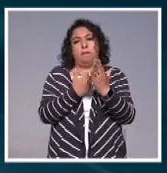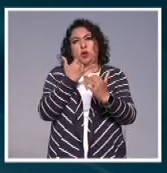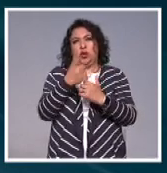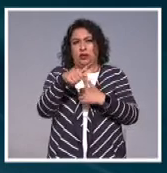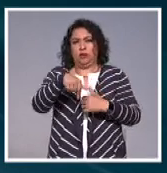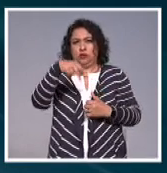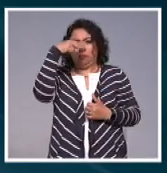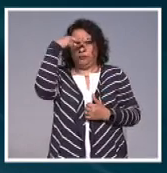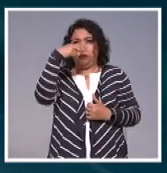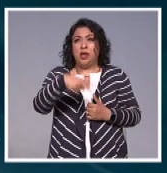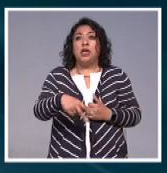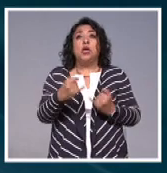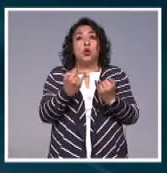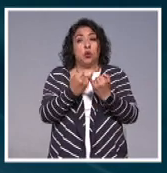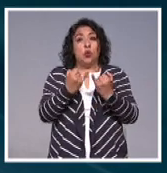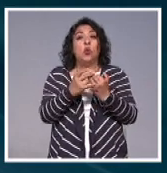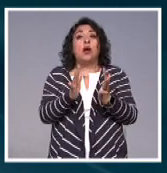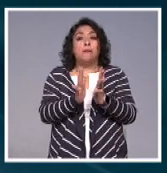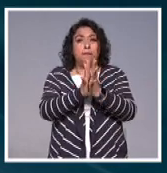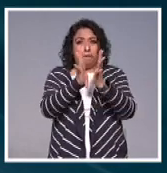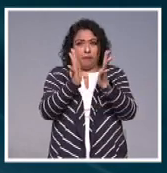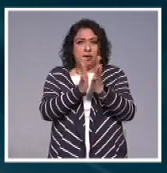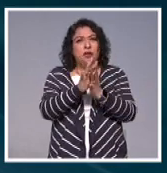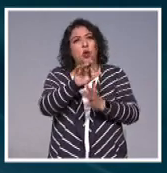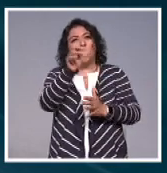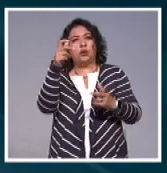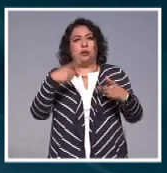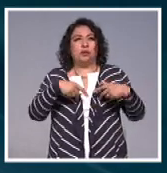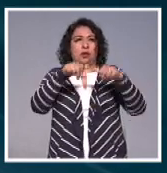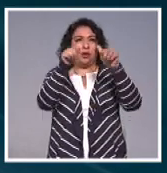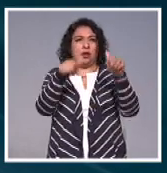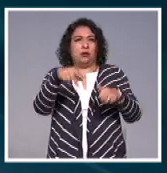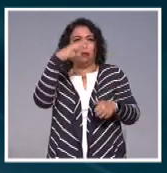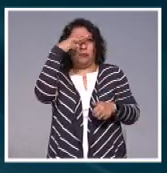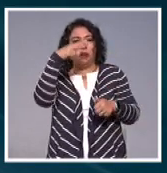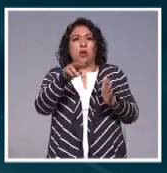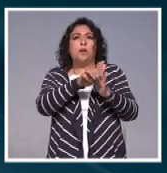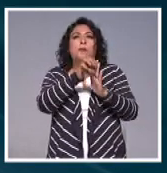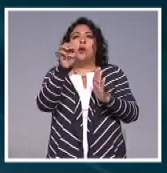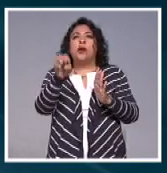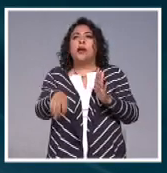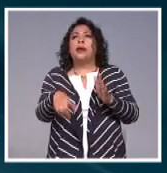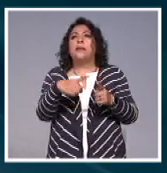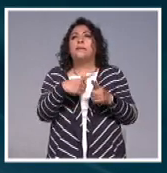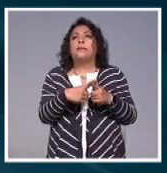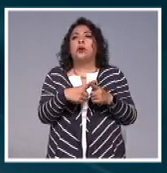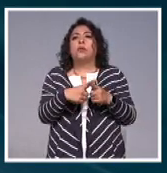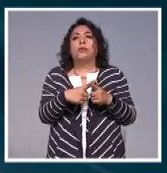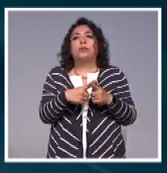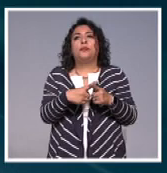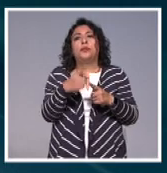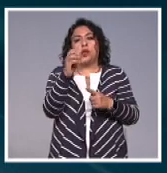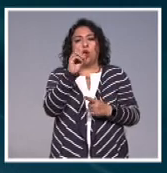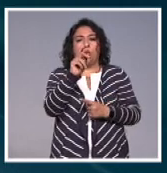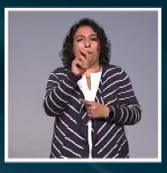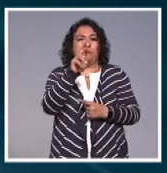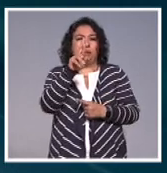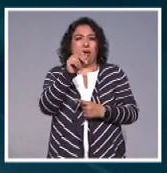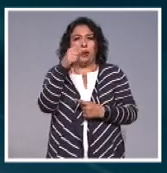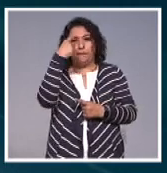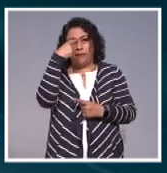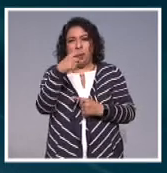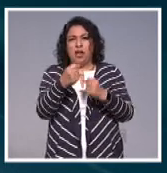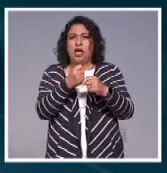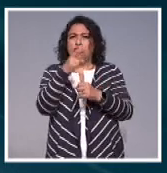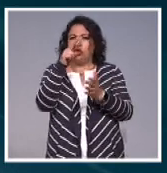proyectos aquí en México que también involucran a otros artistas en México, por ejemplo, como una ópera que tengo para